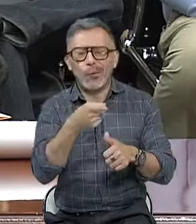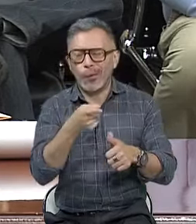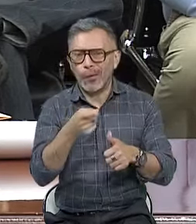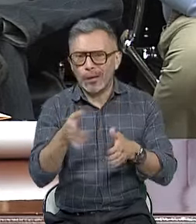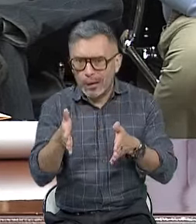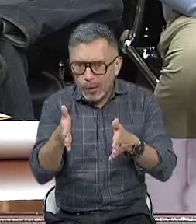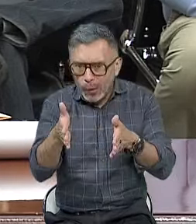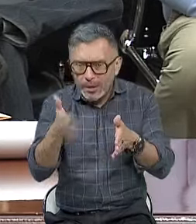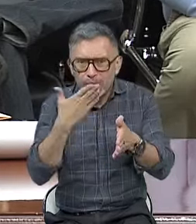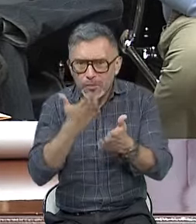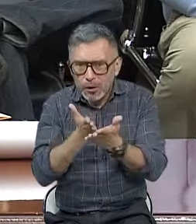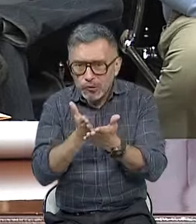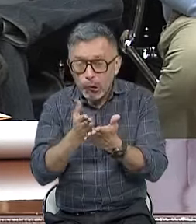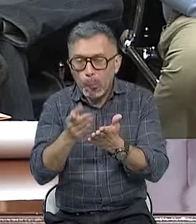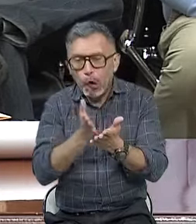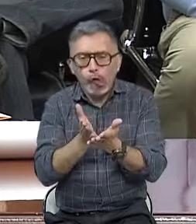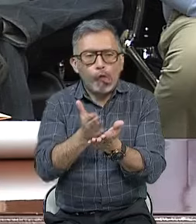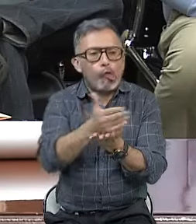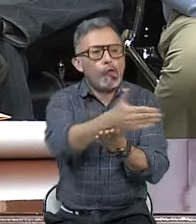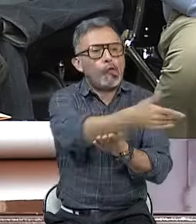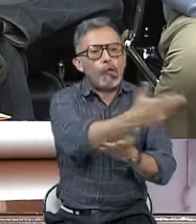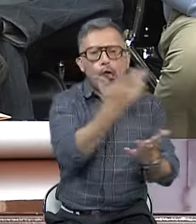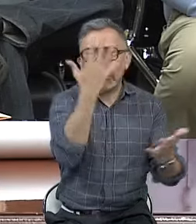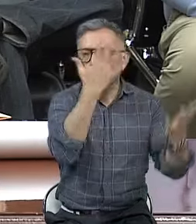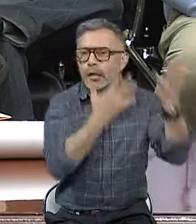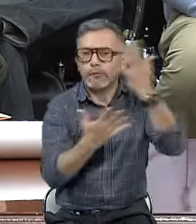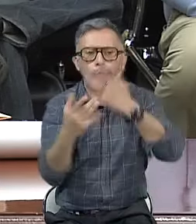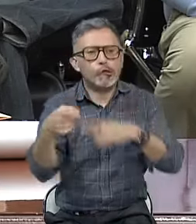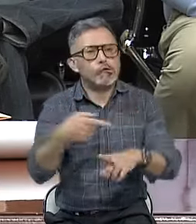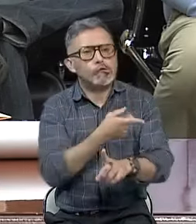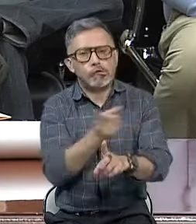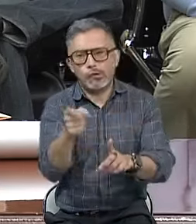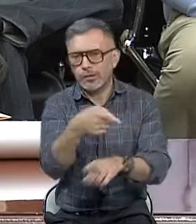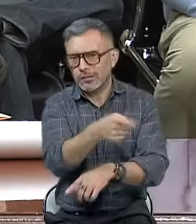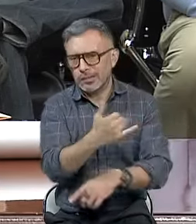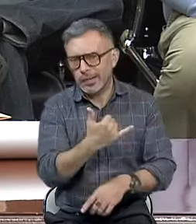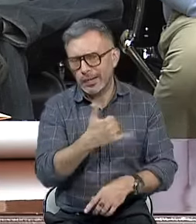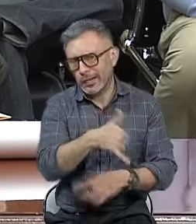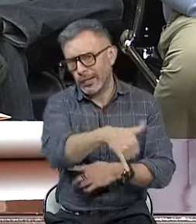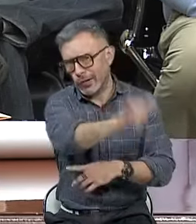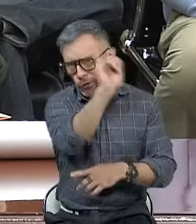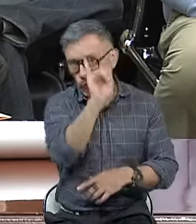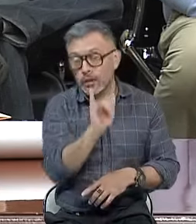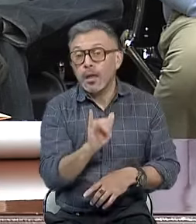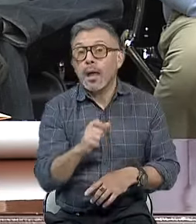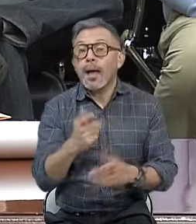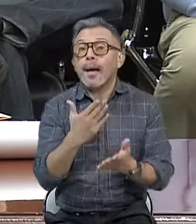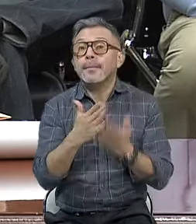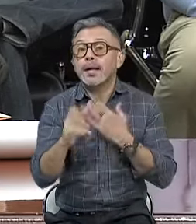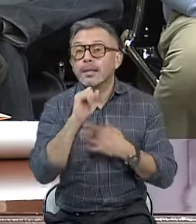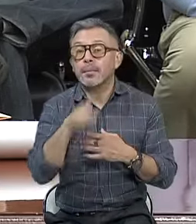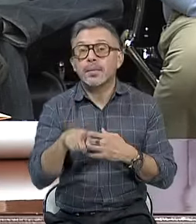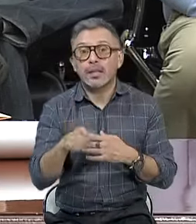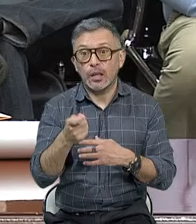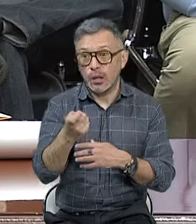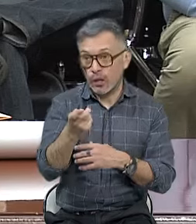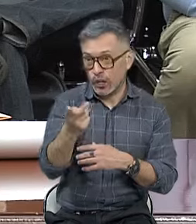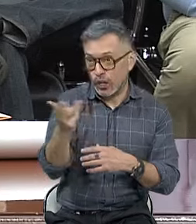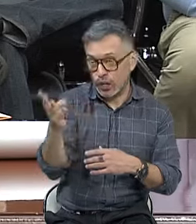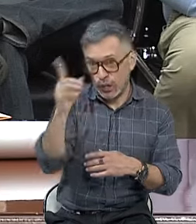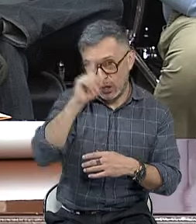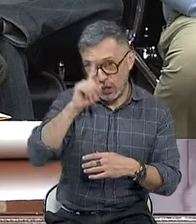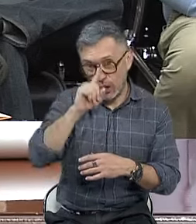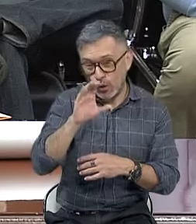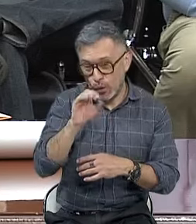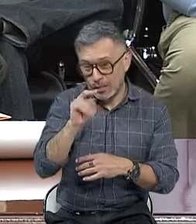correcto de la historia pero sí me parece muy grave de todas las consejerías que un consejer aquí